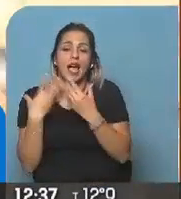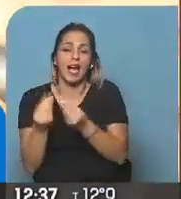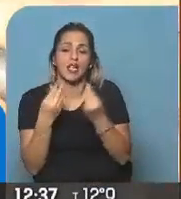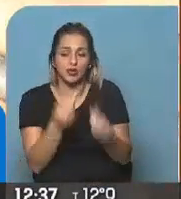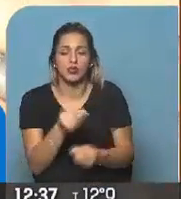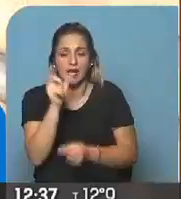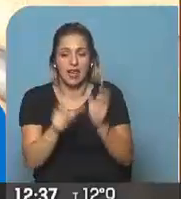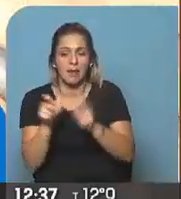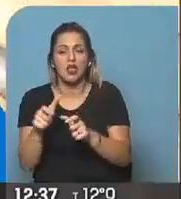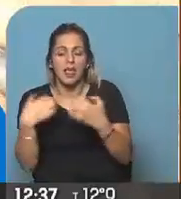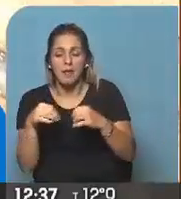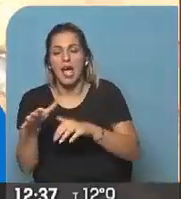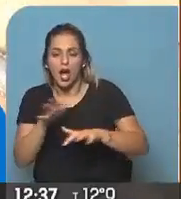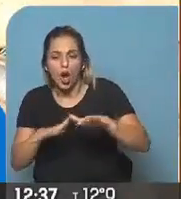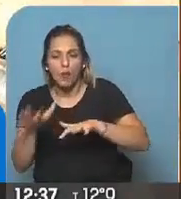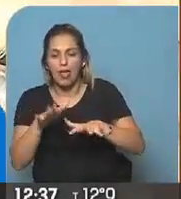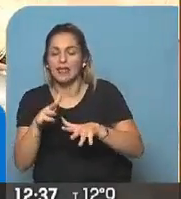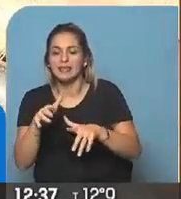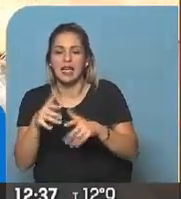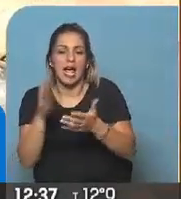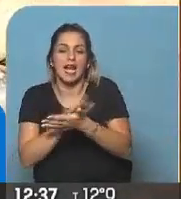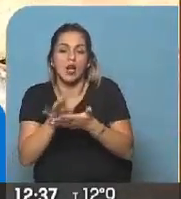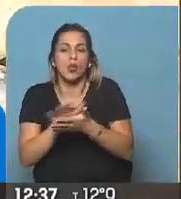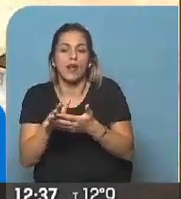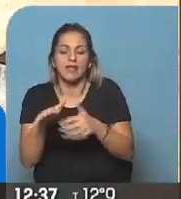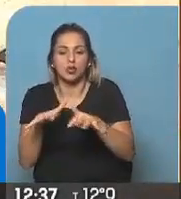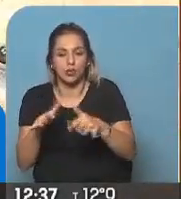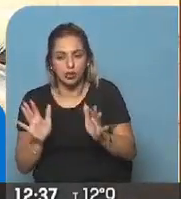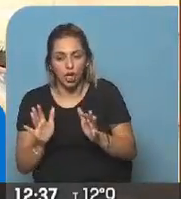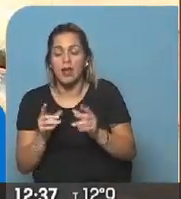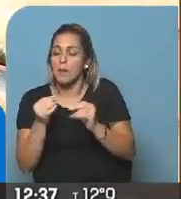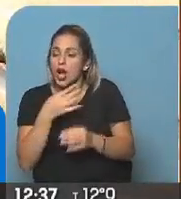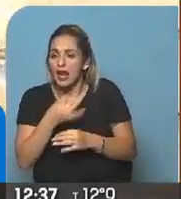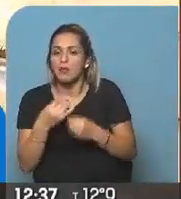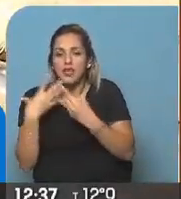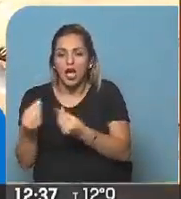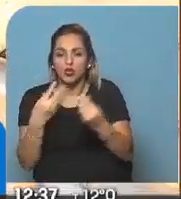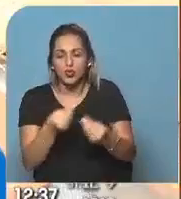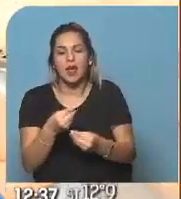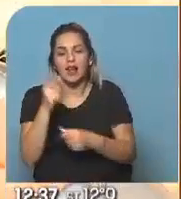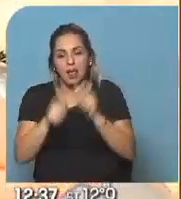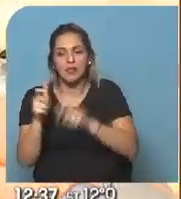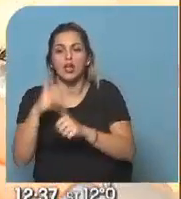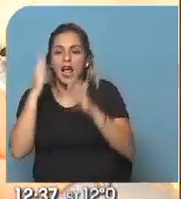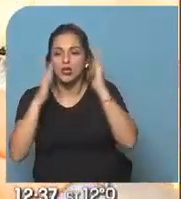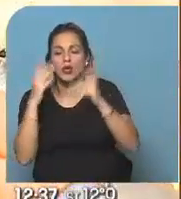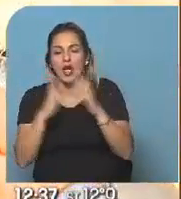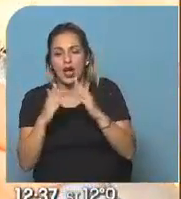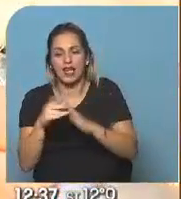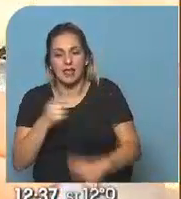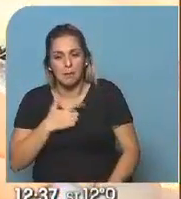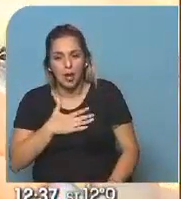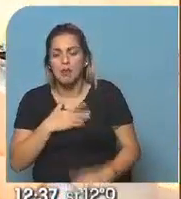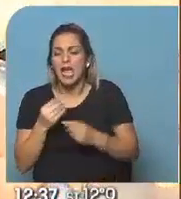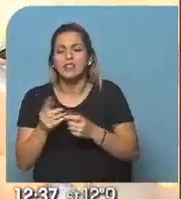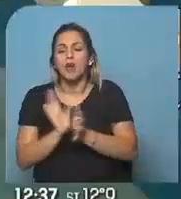nuevas circunstancias, pero lo que queremos es ayudar a los porteños a que puedan acceder al sueño de su casa propia. Todo esto en el marco del impulso que le